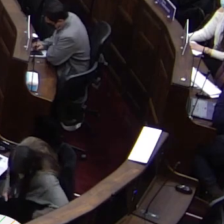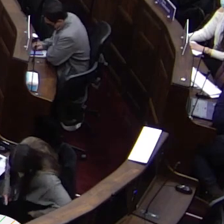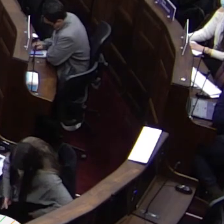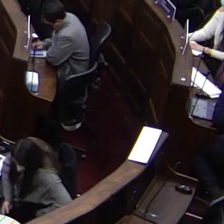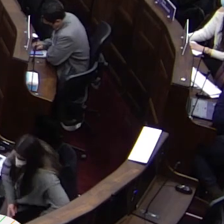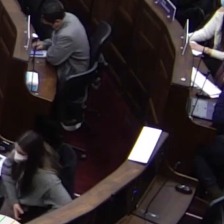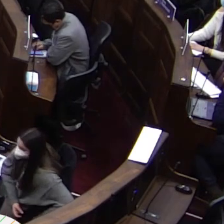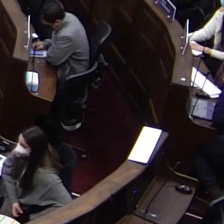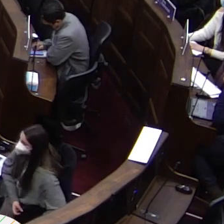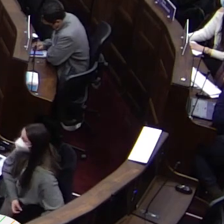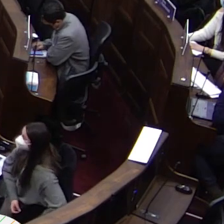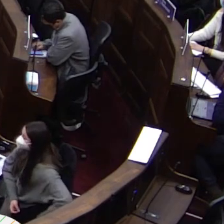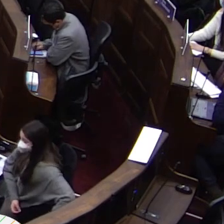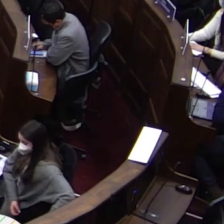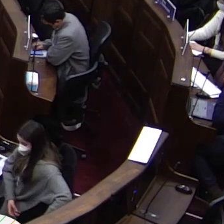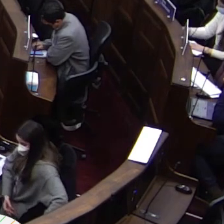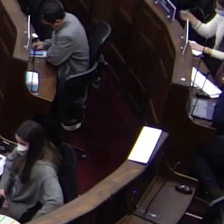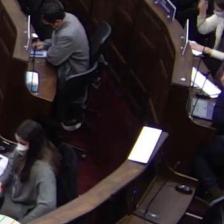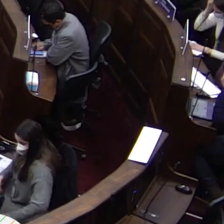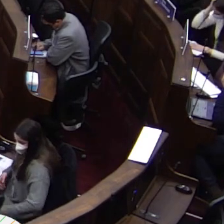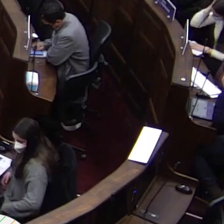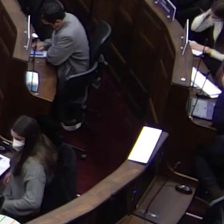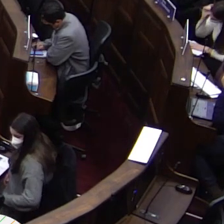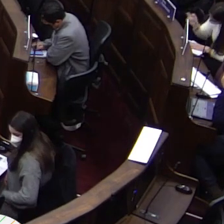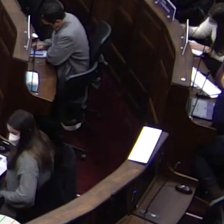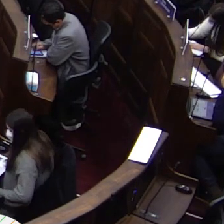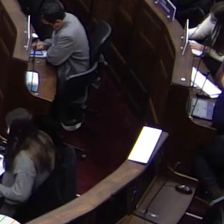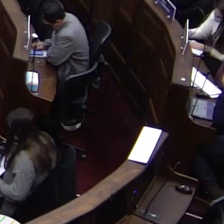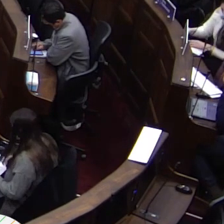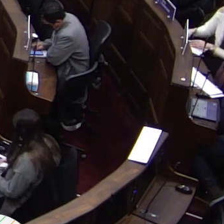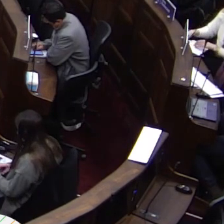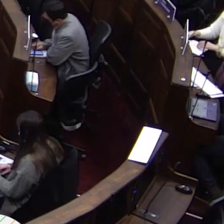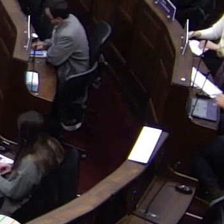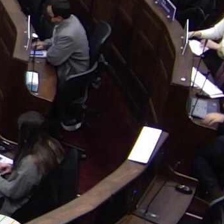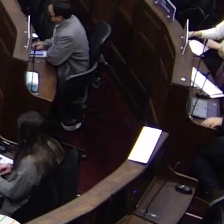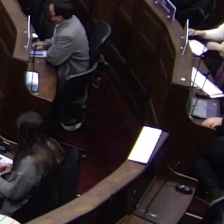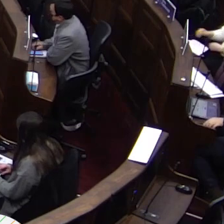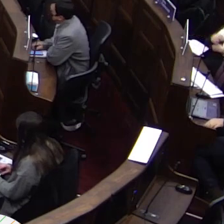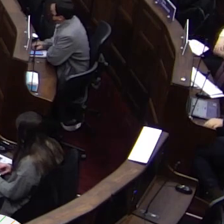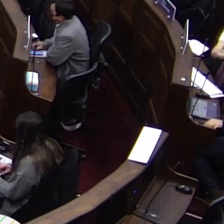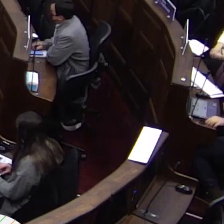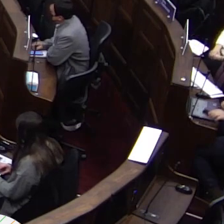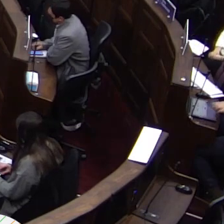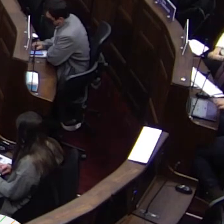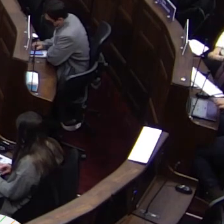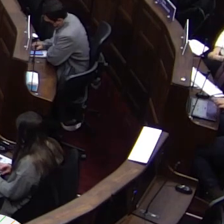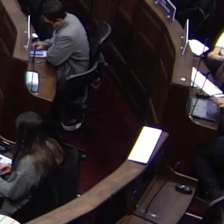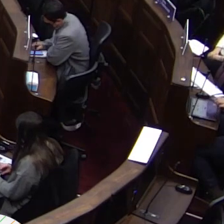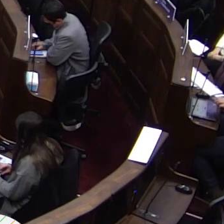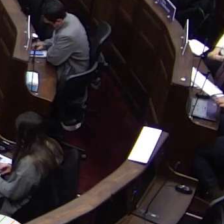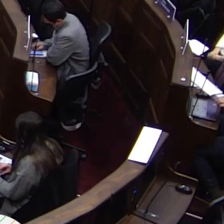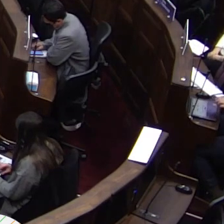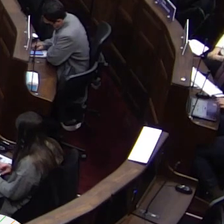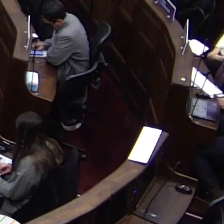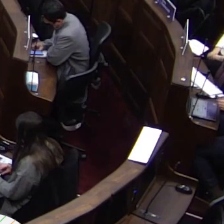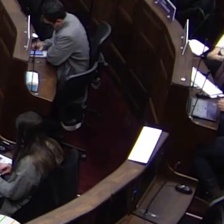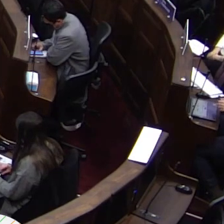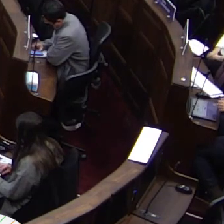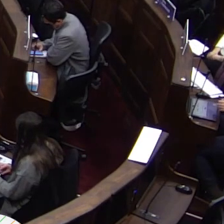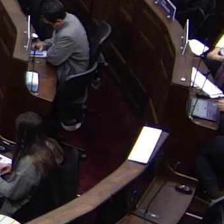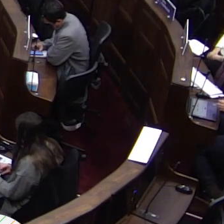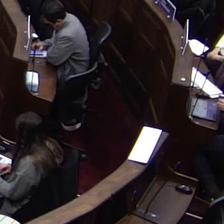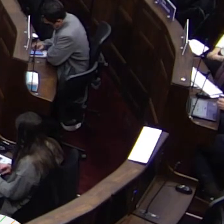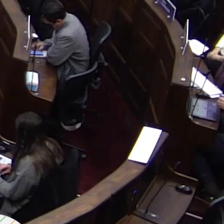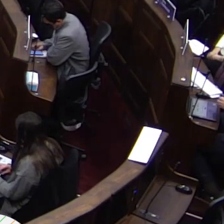de la convención el recién pasado domingo 4 de julio. Sobre